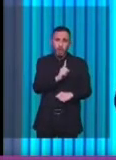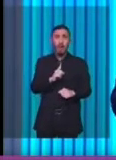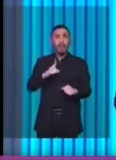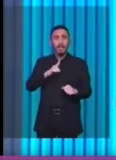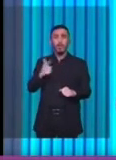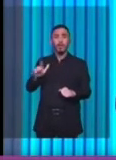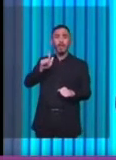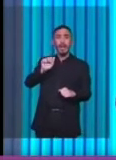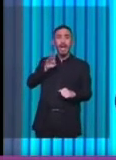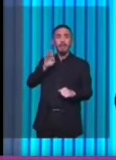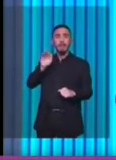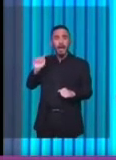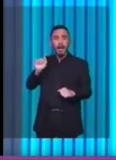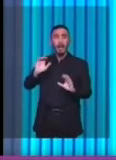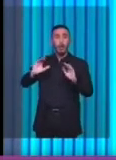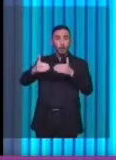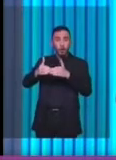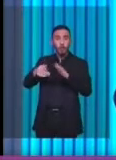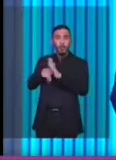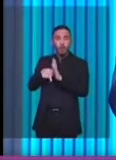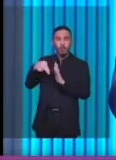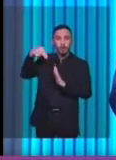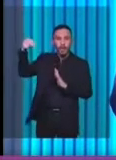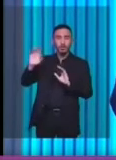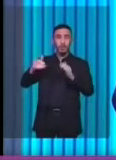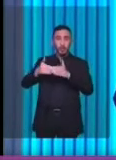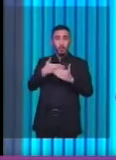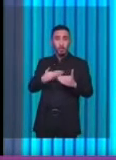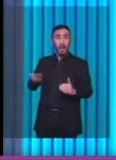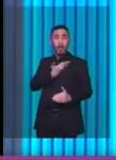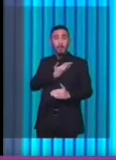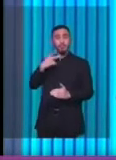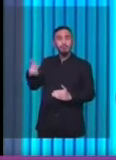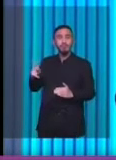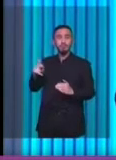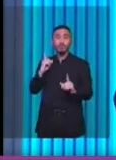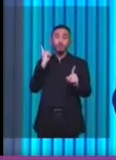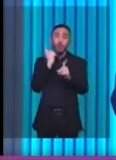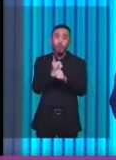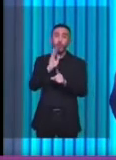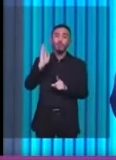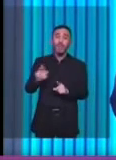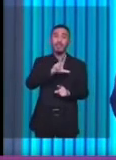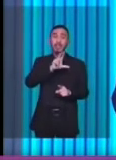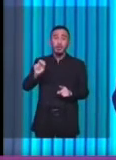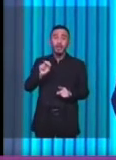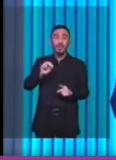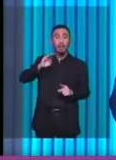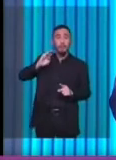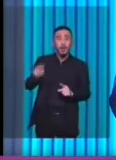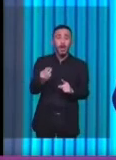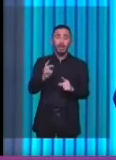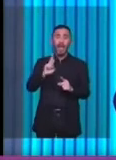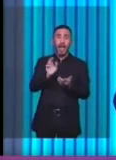los 36% de votos aproximadamente. Totalmente. Ahora, te preguntaba en radio, yo